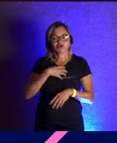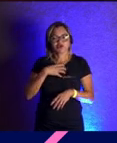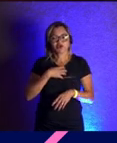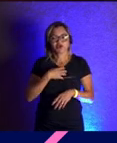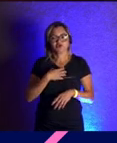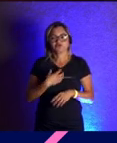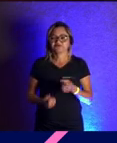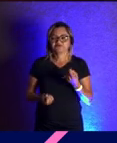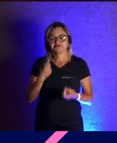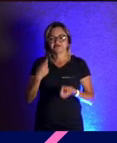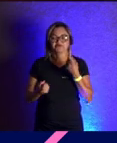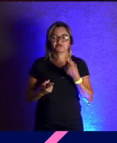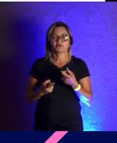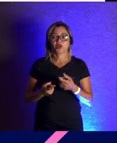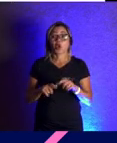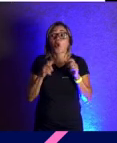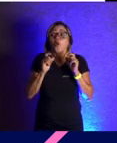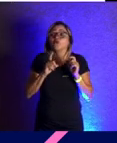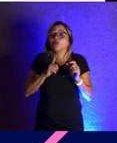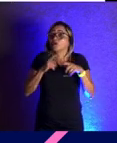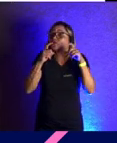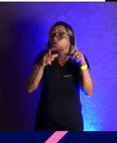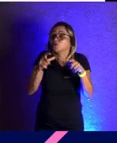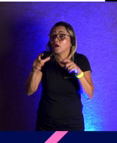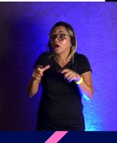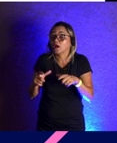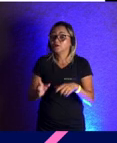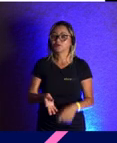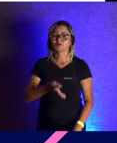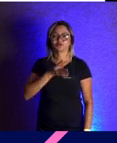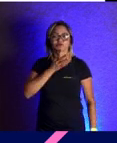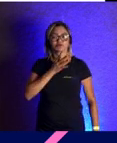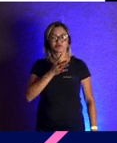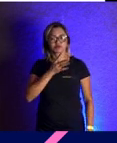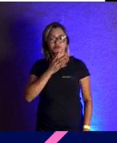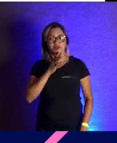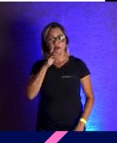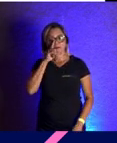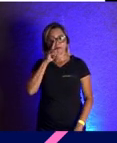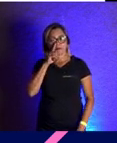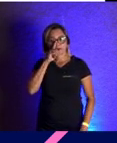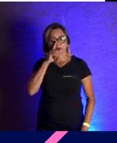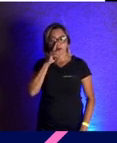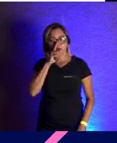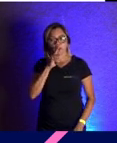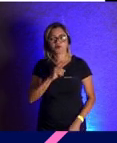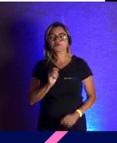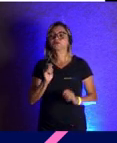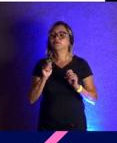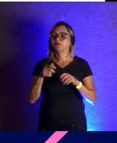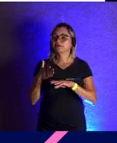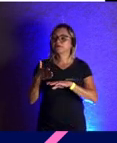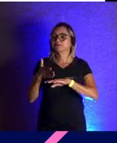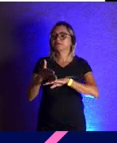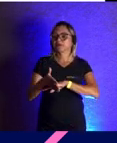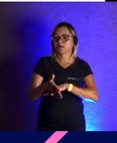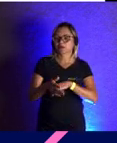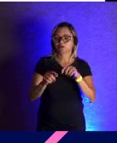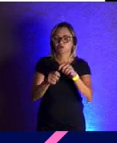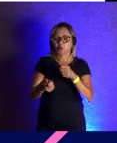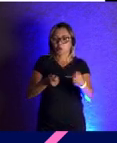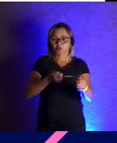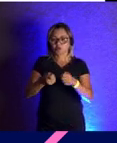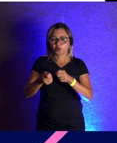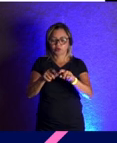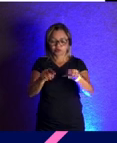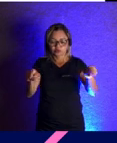en sitios que a lo mejor son más conocidos por perpetradores, tienen más acceso, tienen más control de territorio, entonces, a